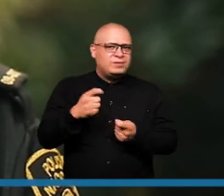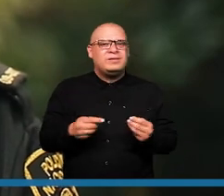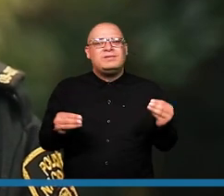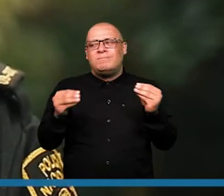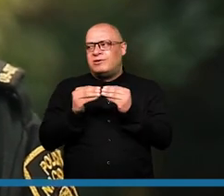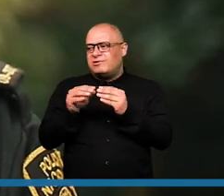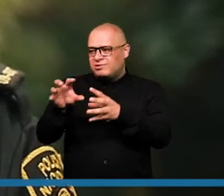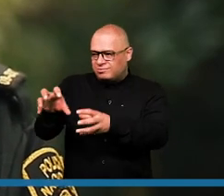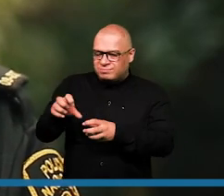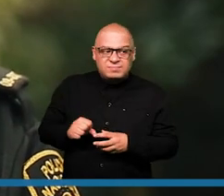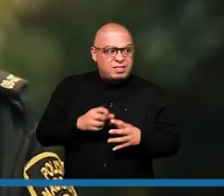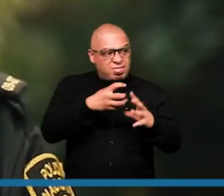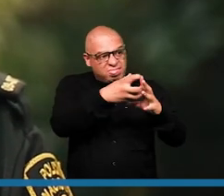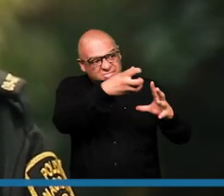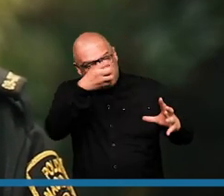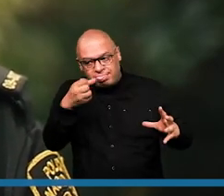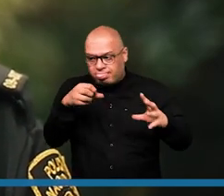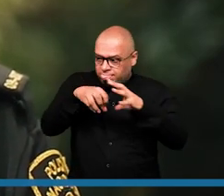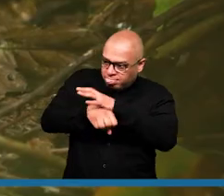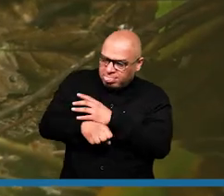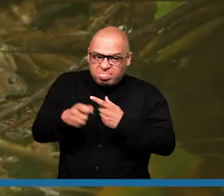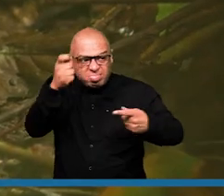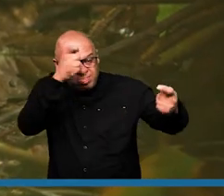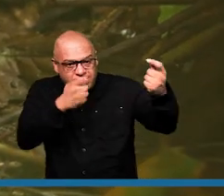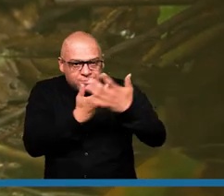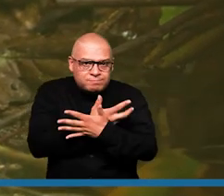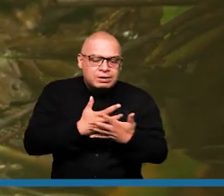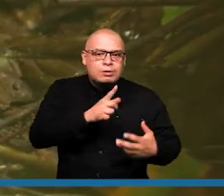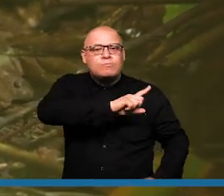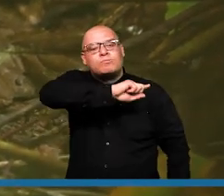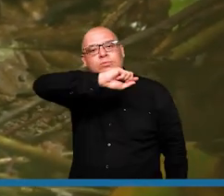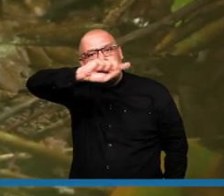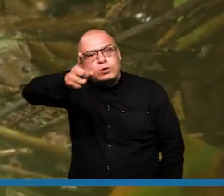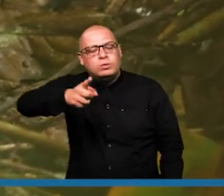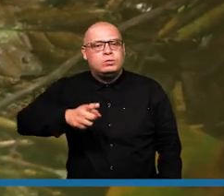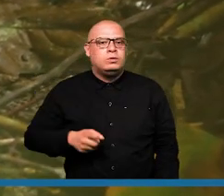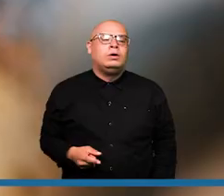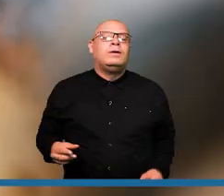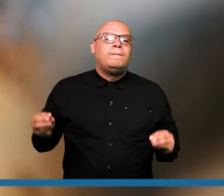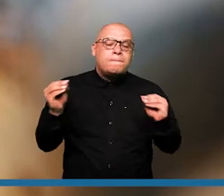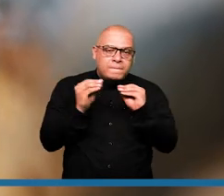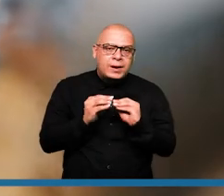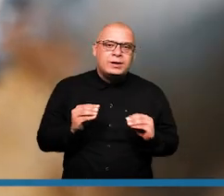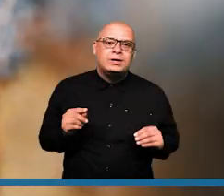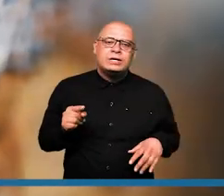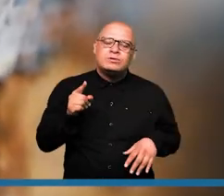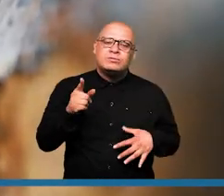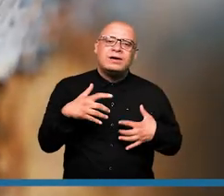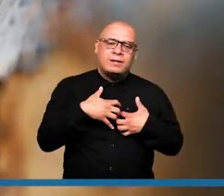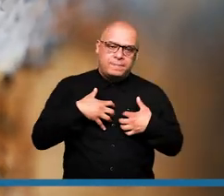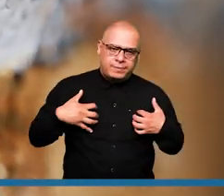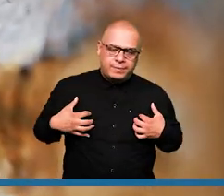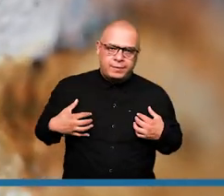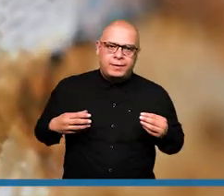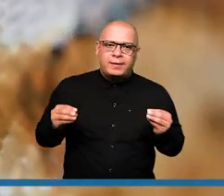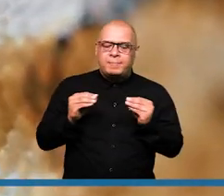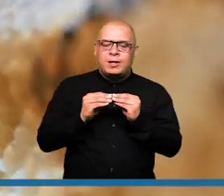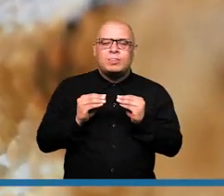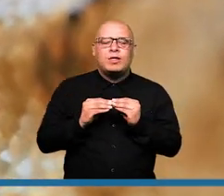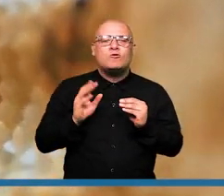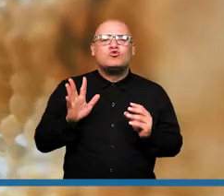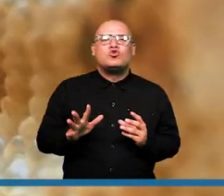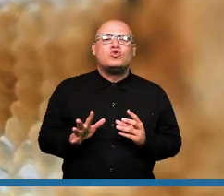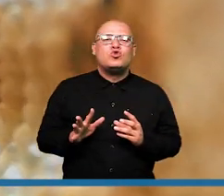de explotar, estamos hablando de transportar. Y no solamente estamos hablando del animal, estamos hablando de productos